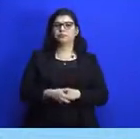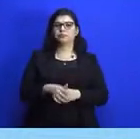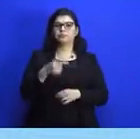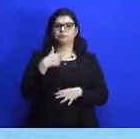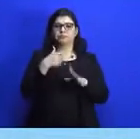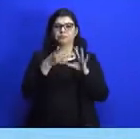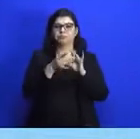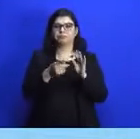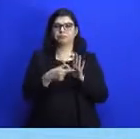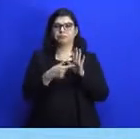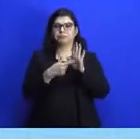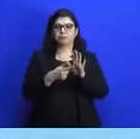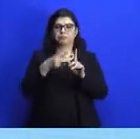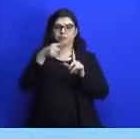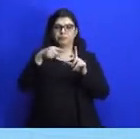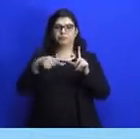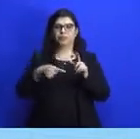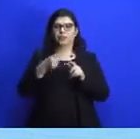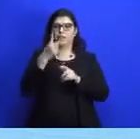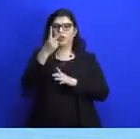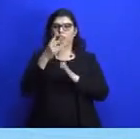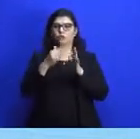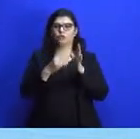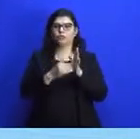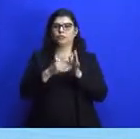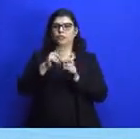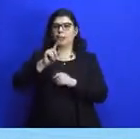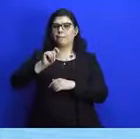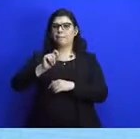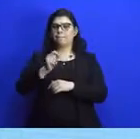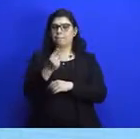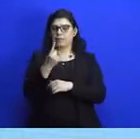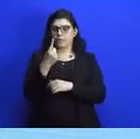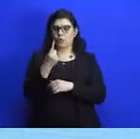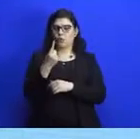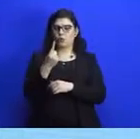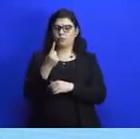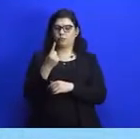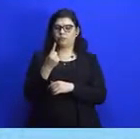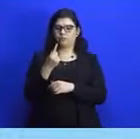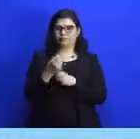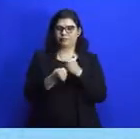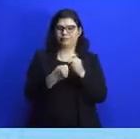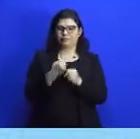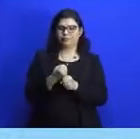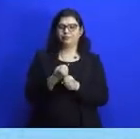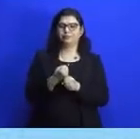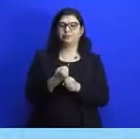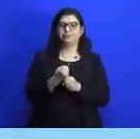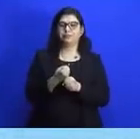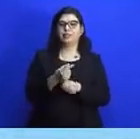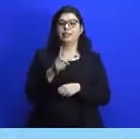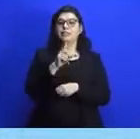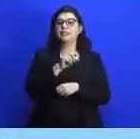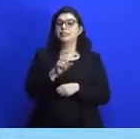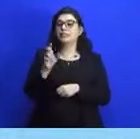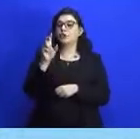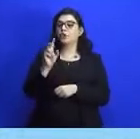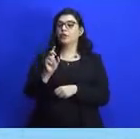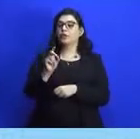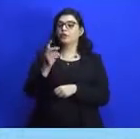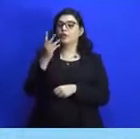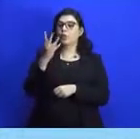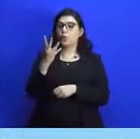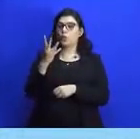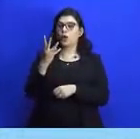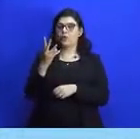es impresionante. Hoy, en 2021, a través de las 134 organizaciones civiles